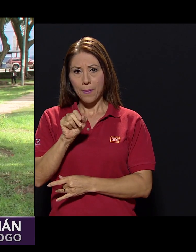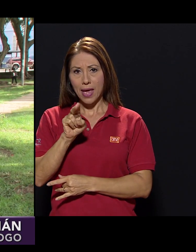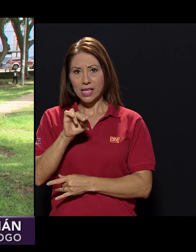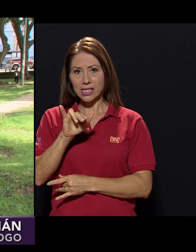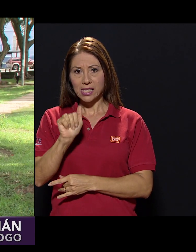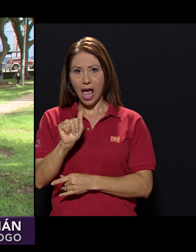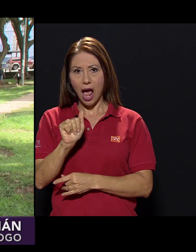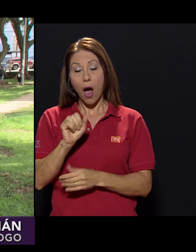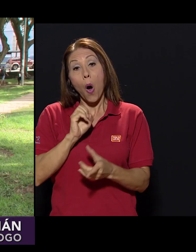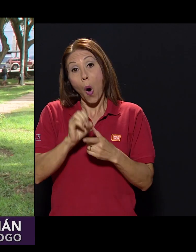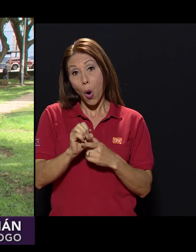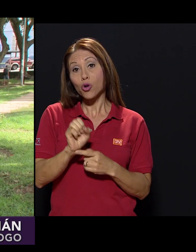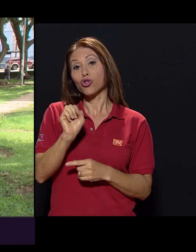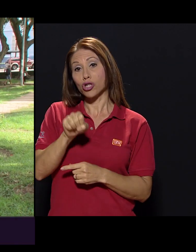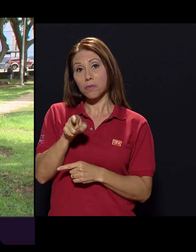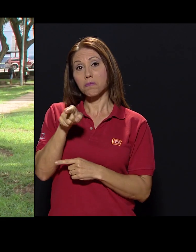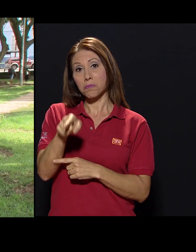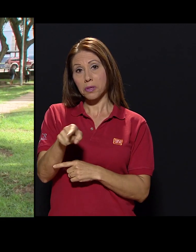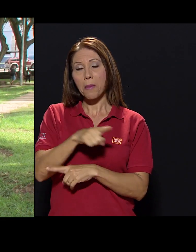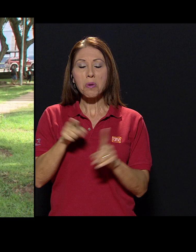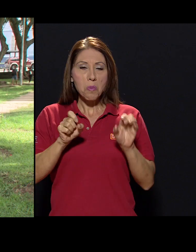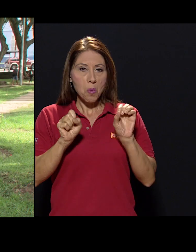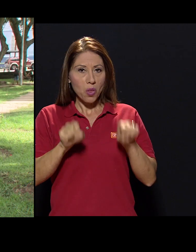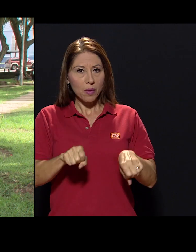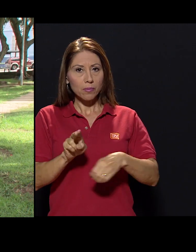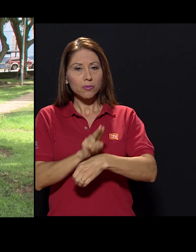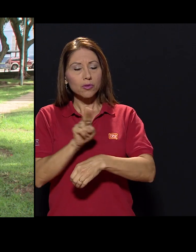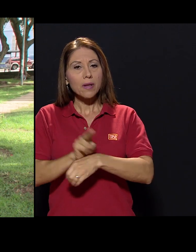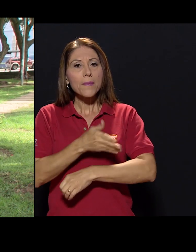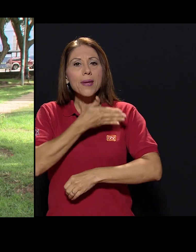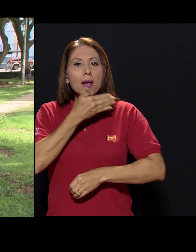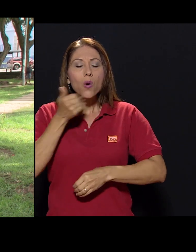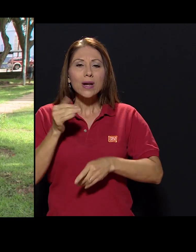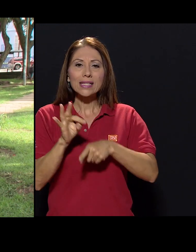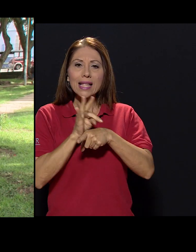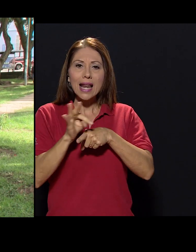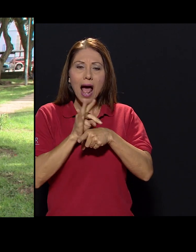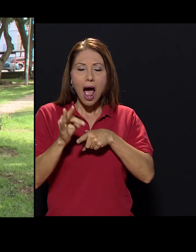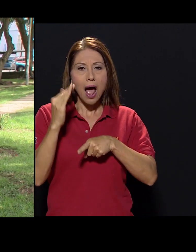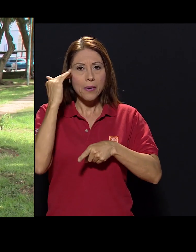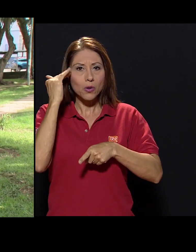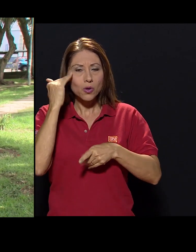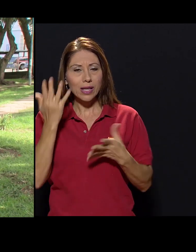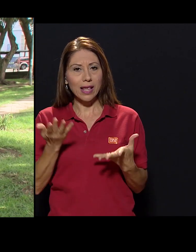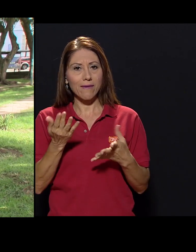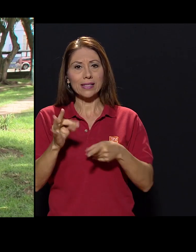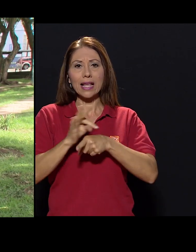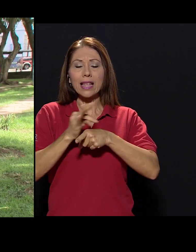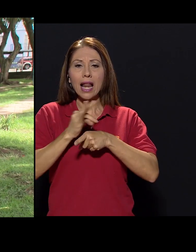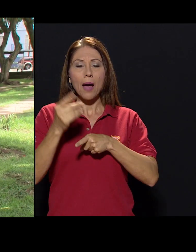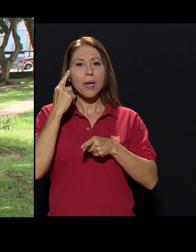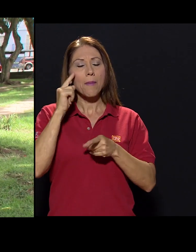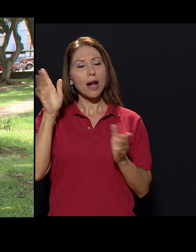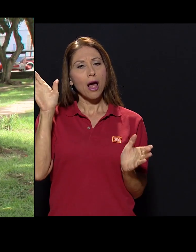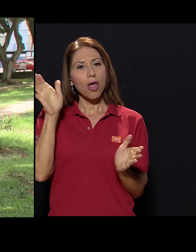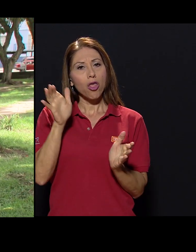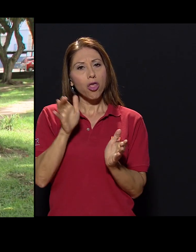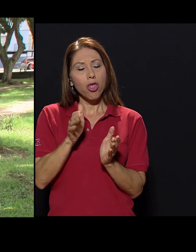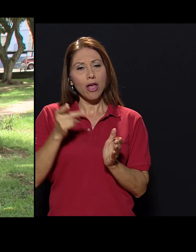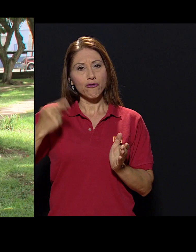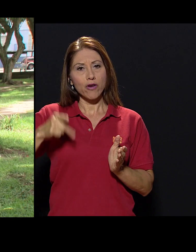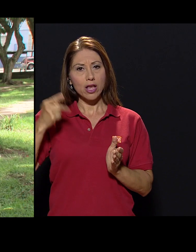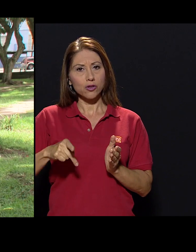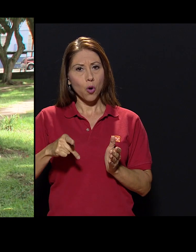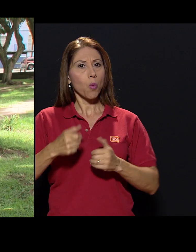pero, y si lo es, podremos usar las mejores terapias cognitivas, terapéuticas, de